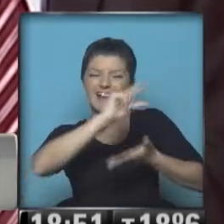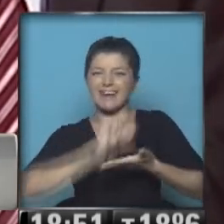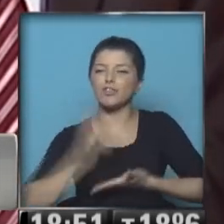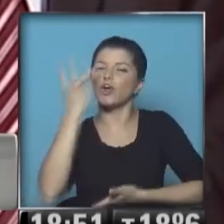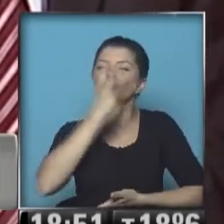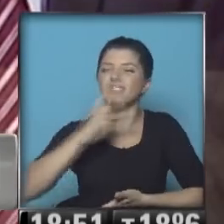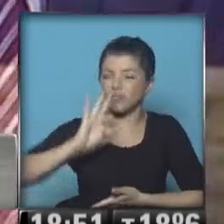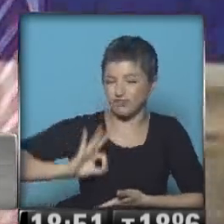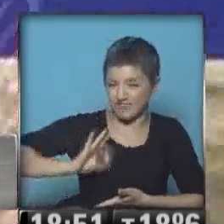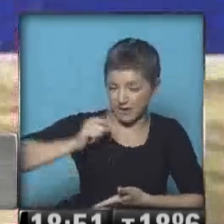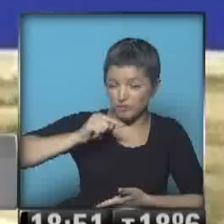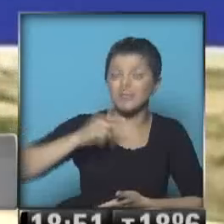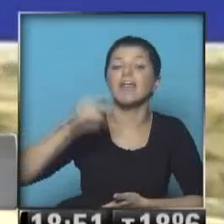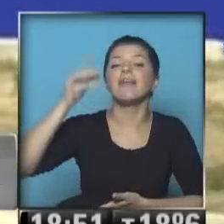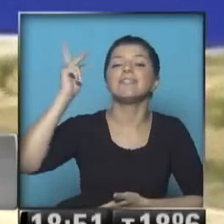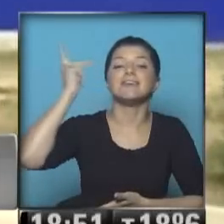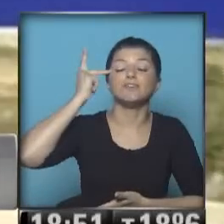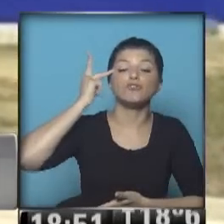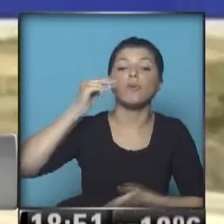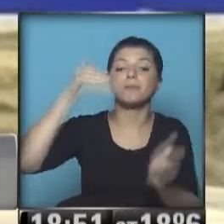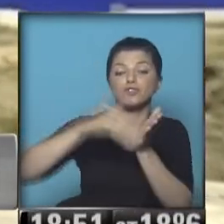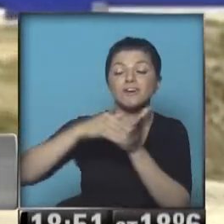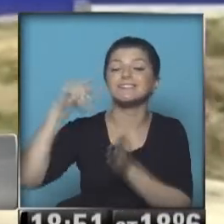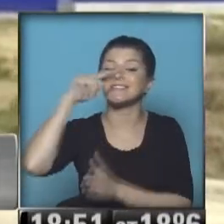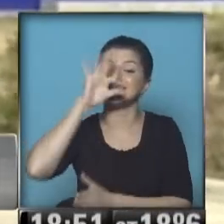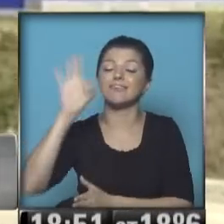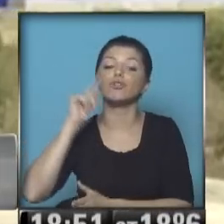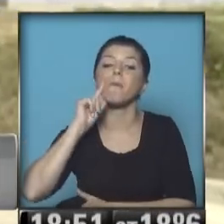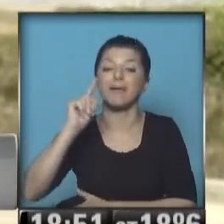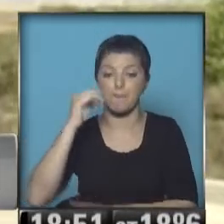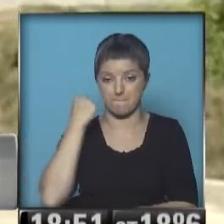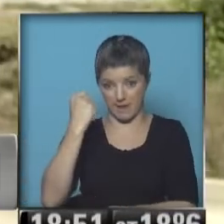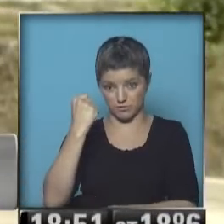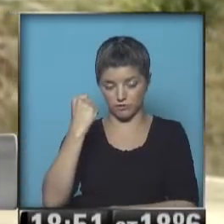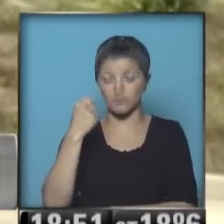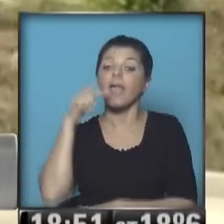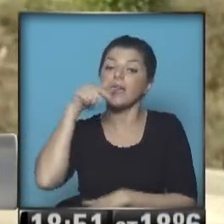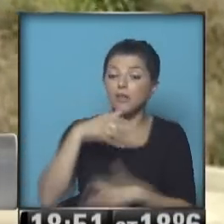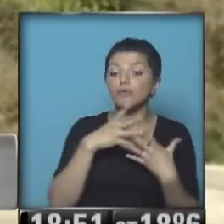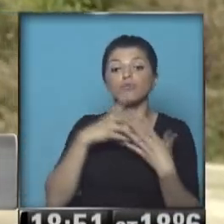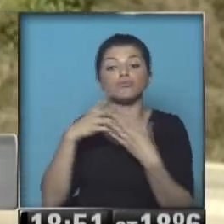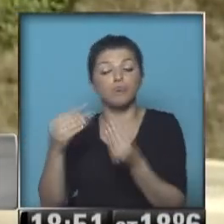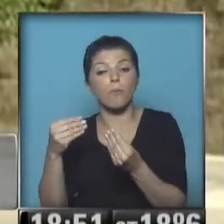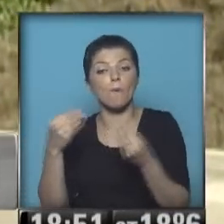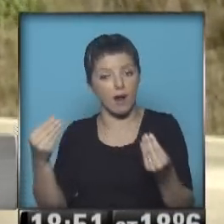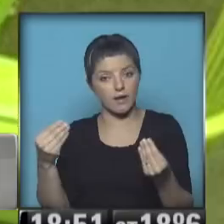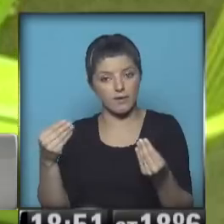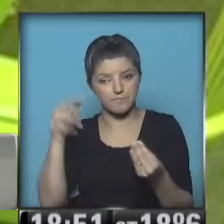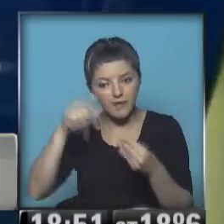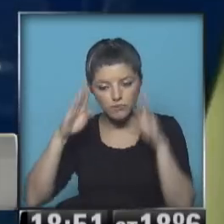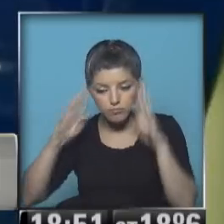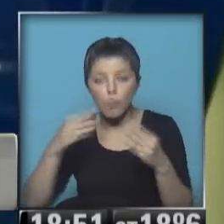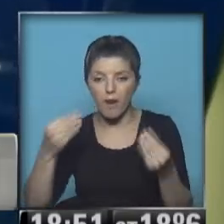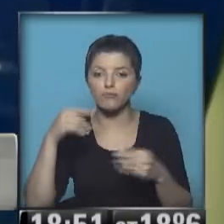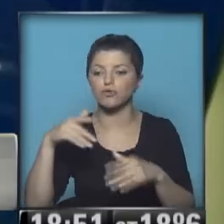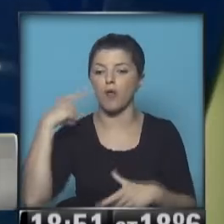de 18.700.000 pesos, lo que ha posibilitado, señora presidenta, esto es, incide directamente en haber mejorado